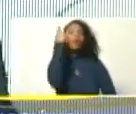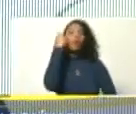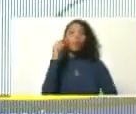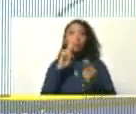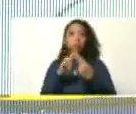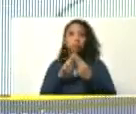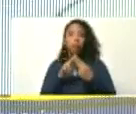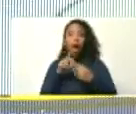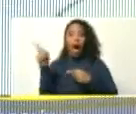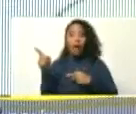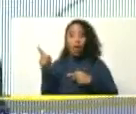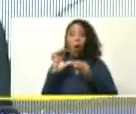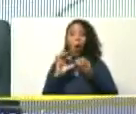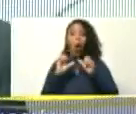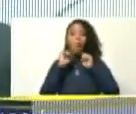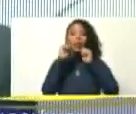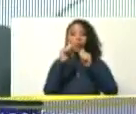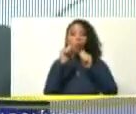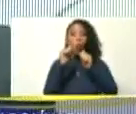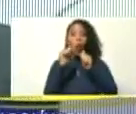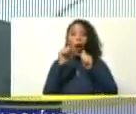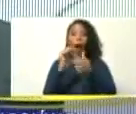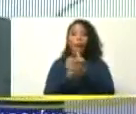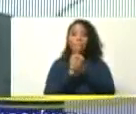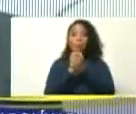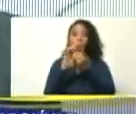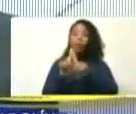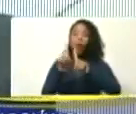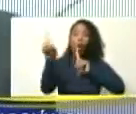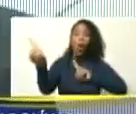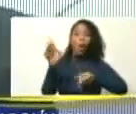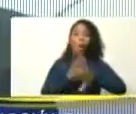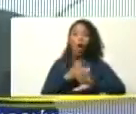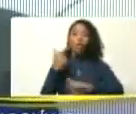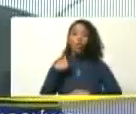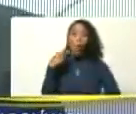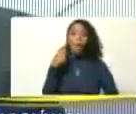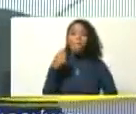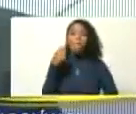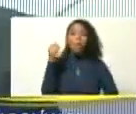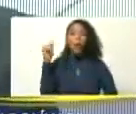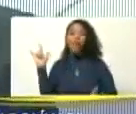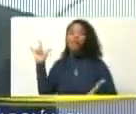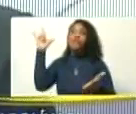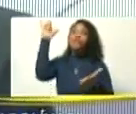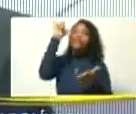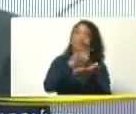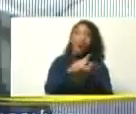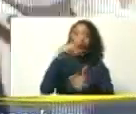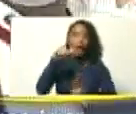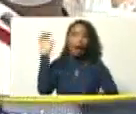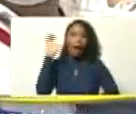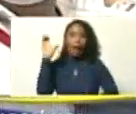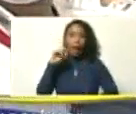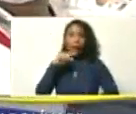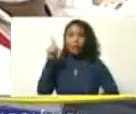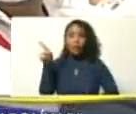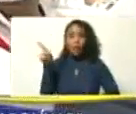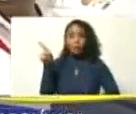allí entablamos una amistad a distancia prácticamente, porque yo venía muy poco a Caracas, y Ale se